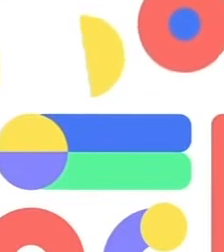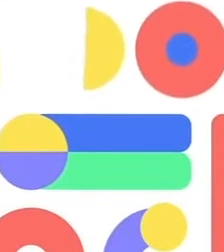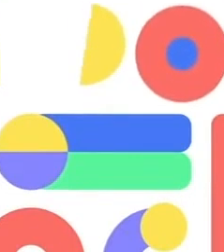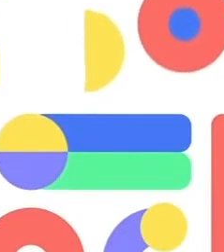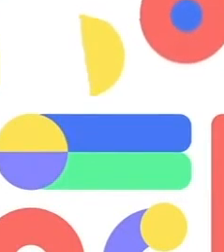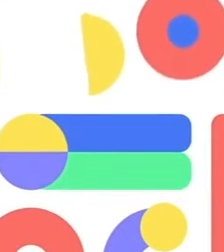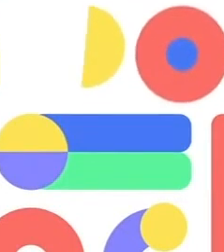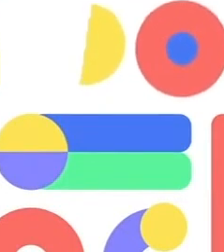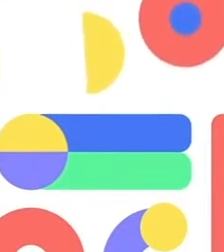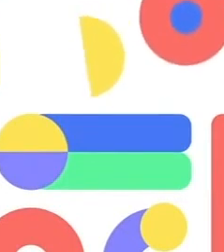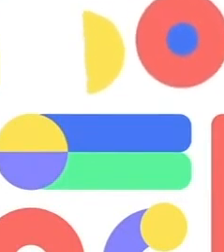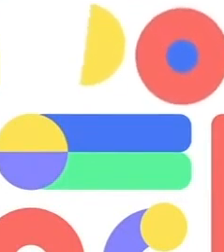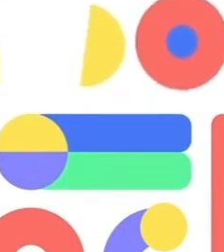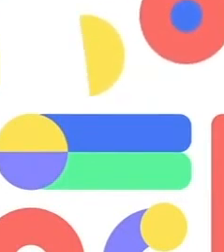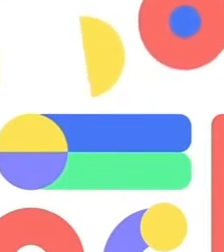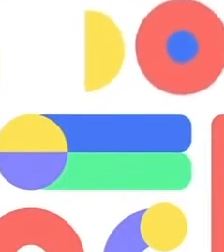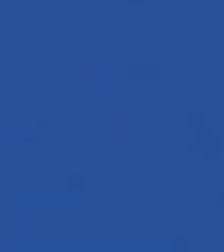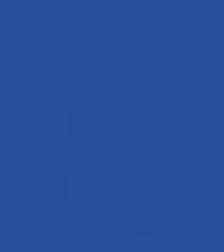Aprendo en Casa